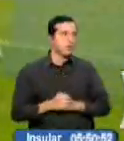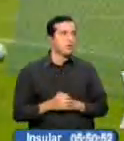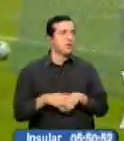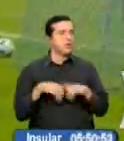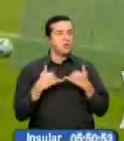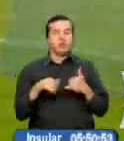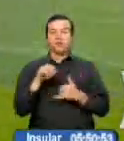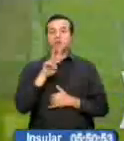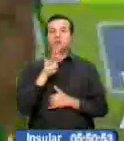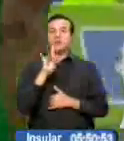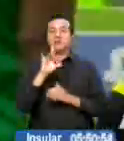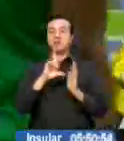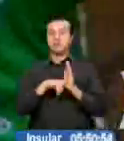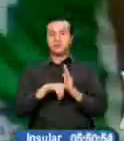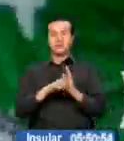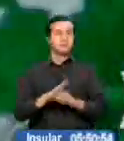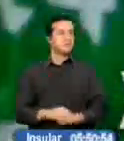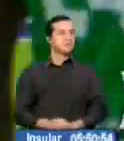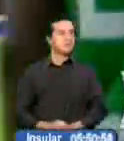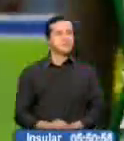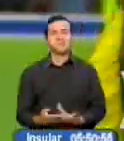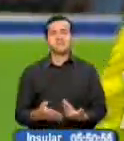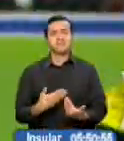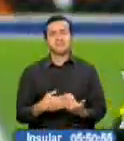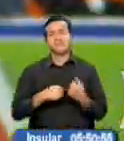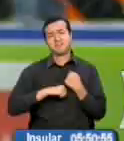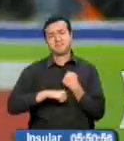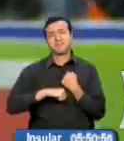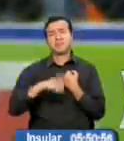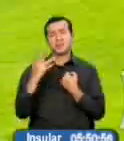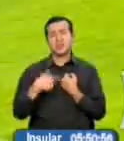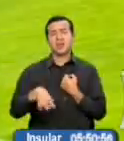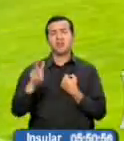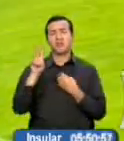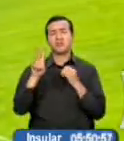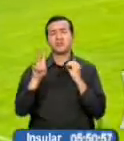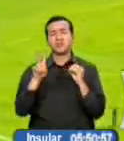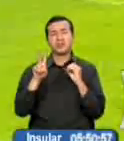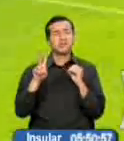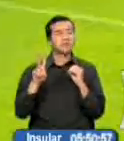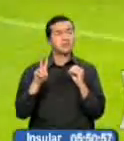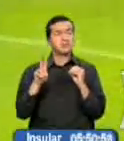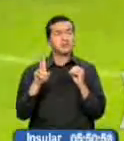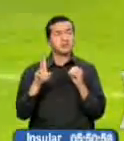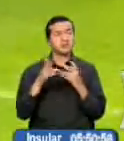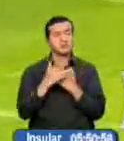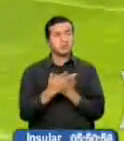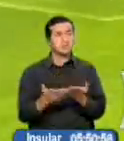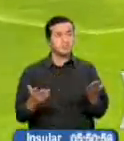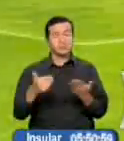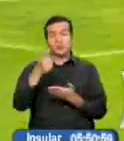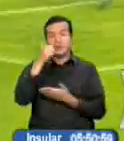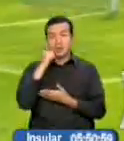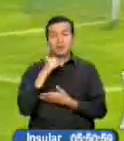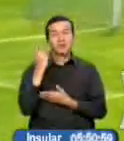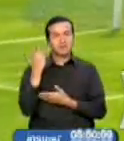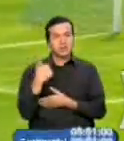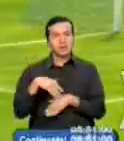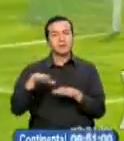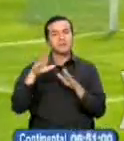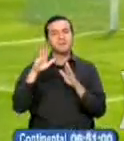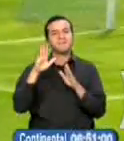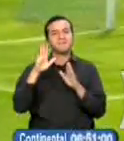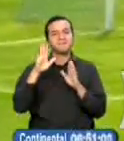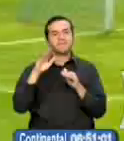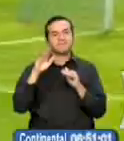jugaban 28 minutos. Así de fácil, ya Barcelona se imponía ante un plantel de Mushurruna que ayer se despidió de manera oficial